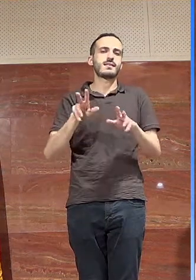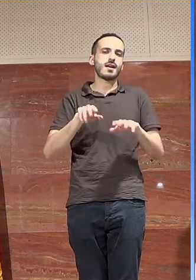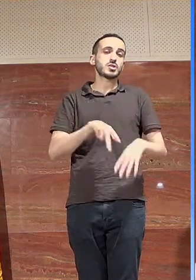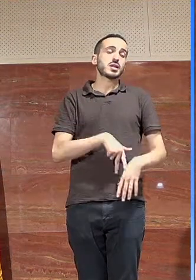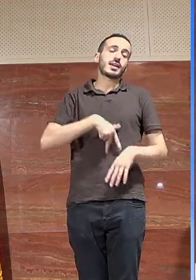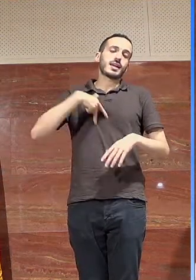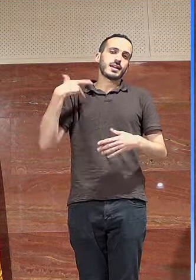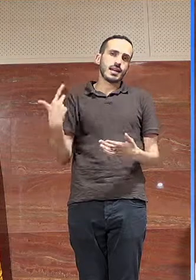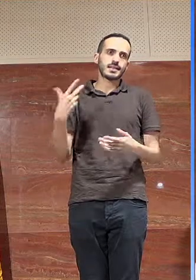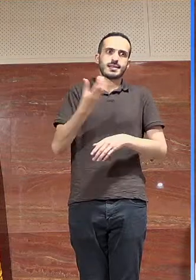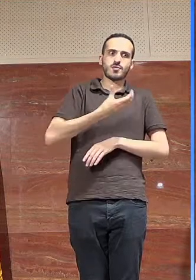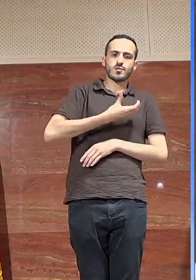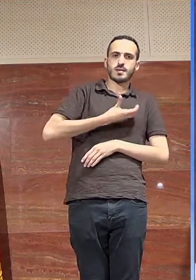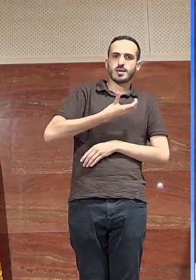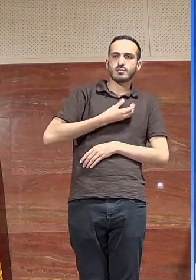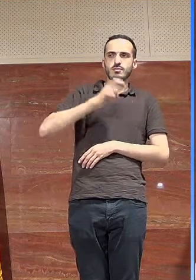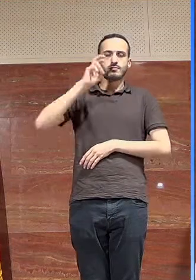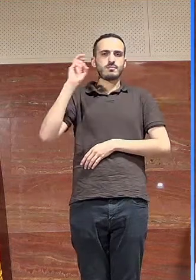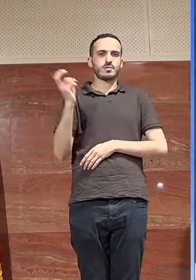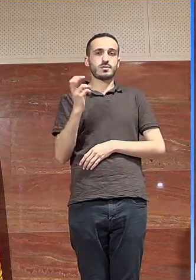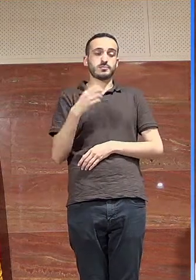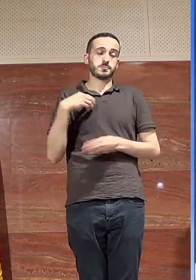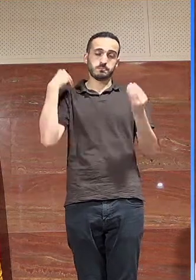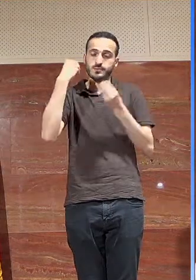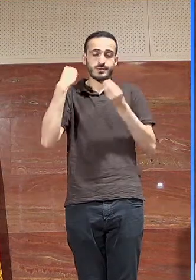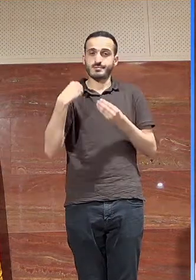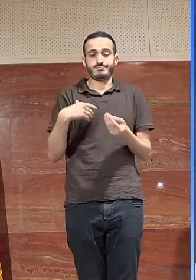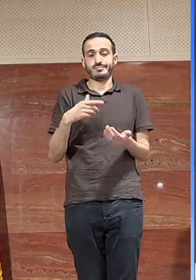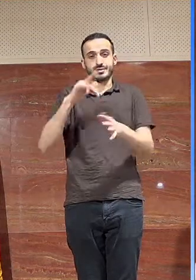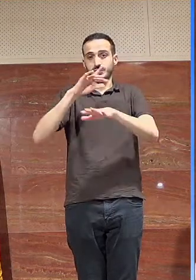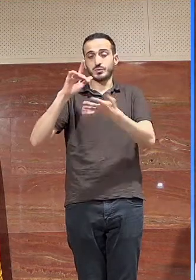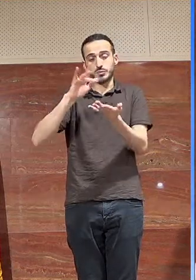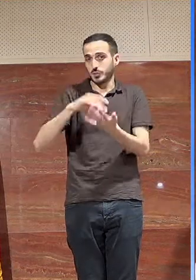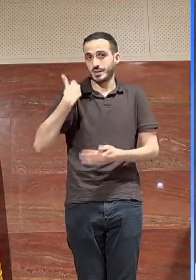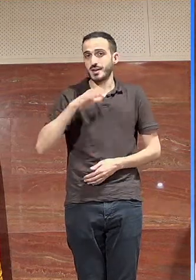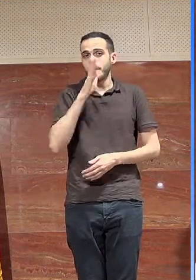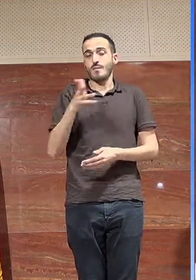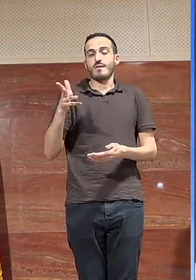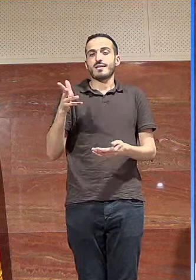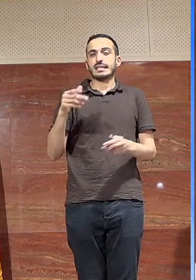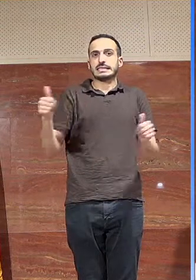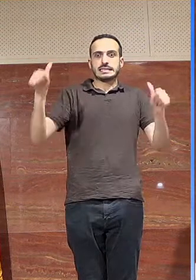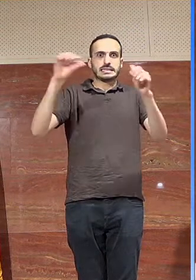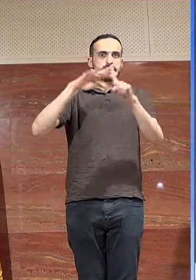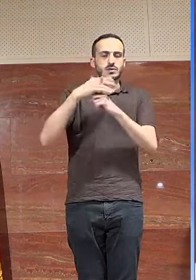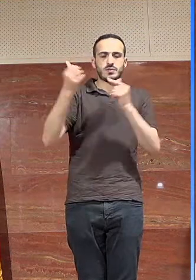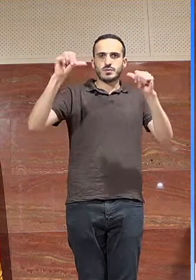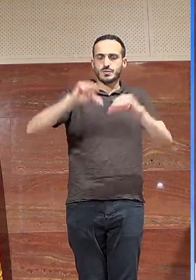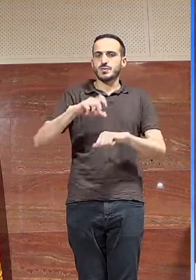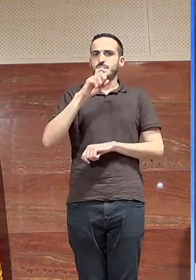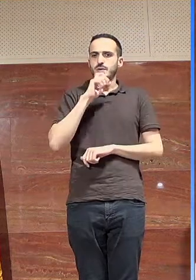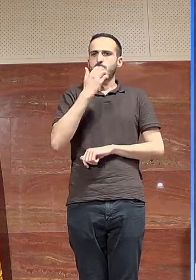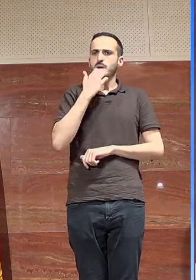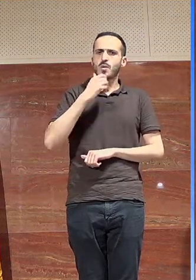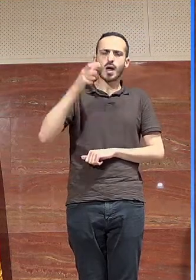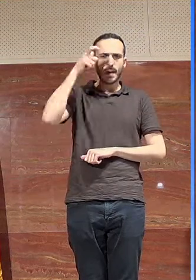ayuntamientos, que bueno, pues ya era hora, ¿no? Gracias a la crisis, esta supongo que será una de las ventajas, ¿no? Y en estos foros pues se habla de aplicaciones para